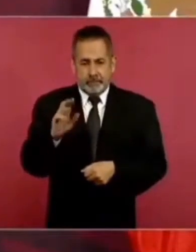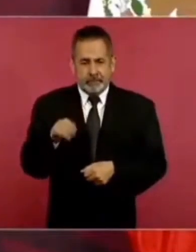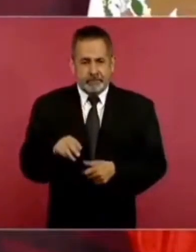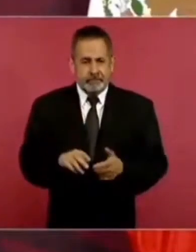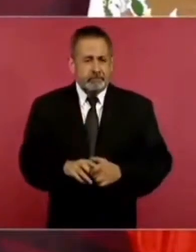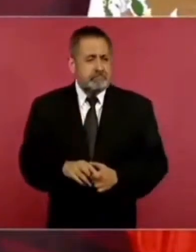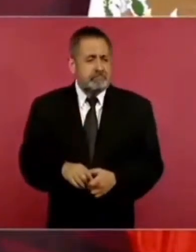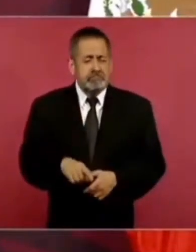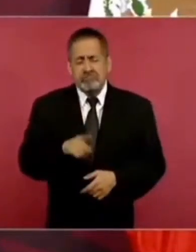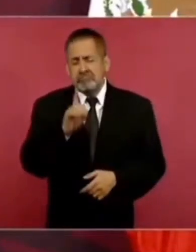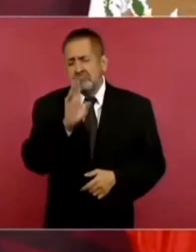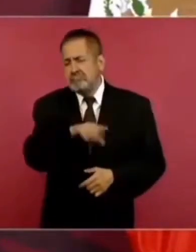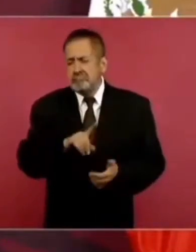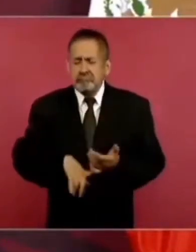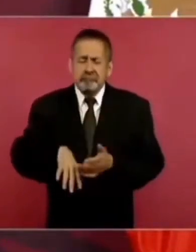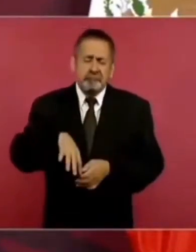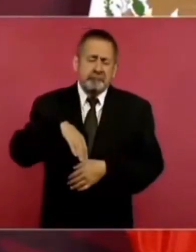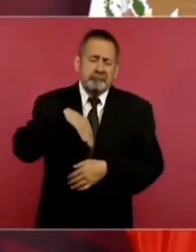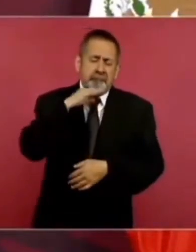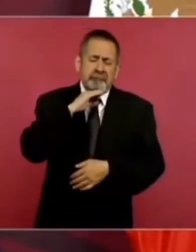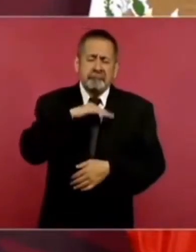como si nada,